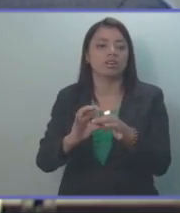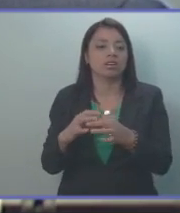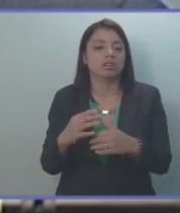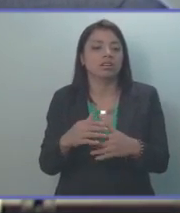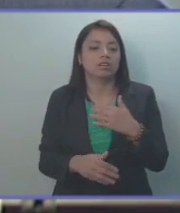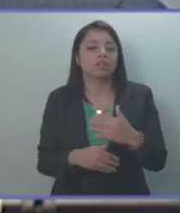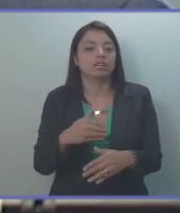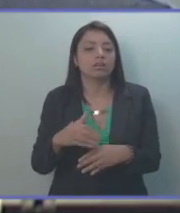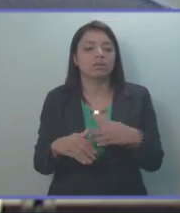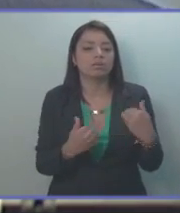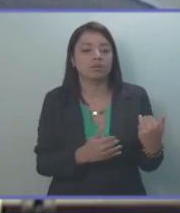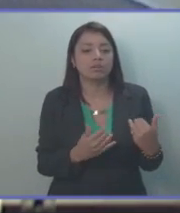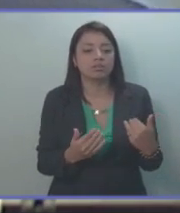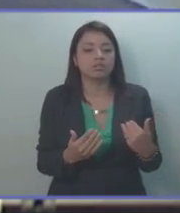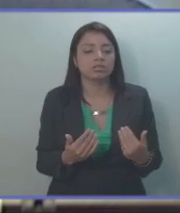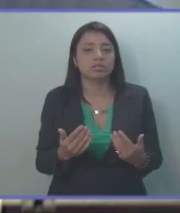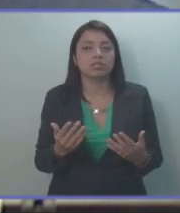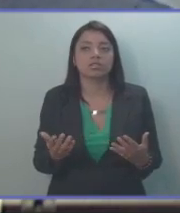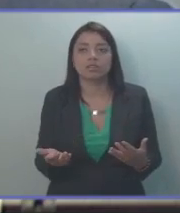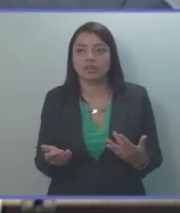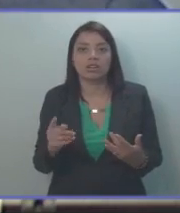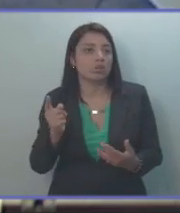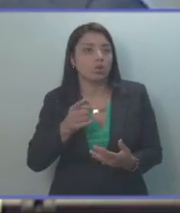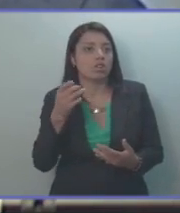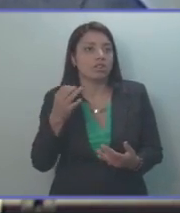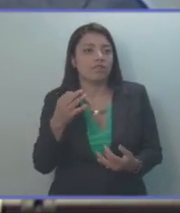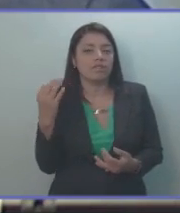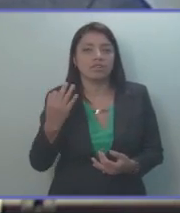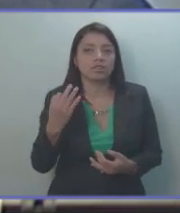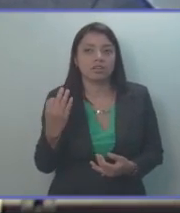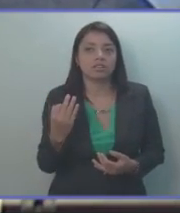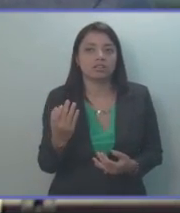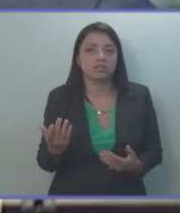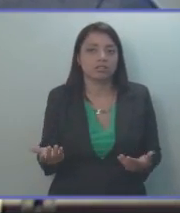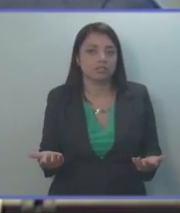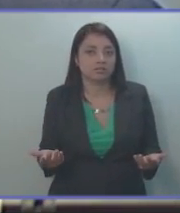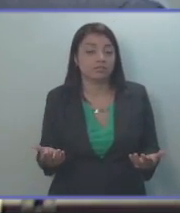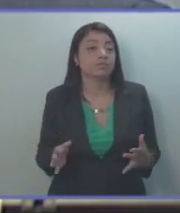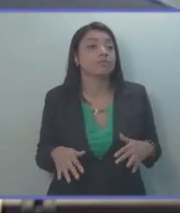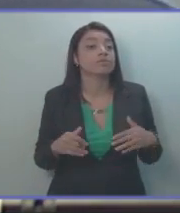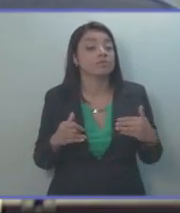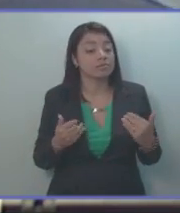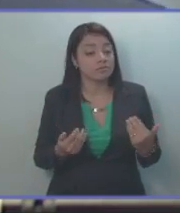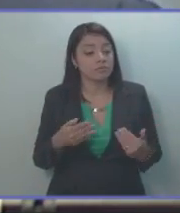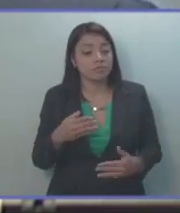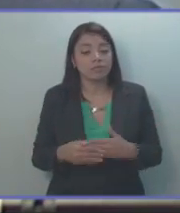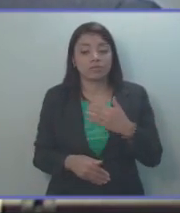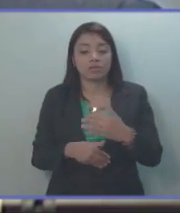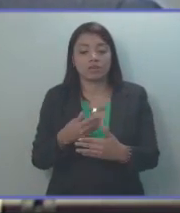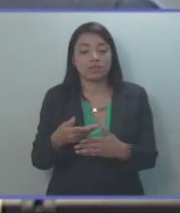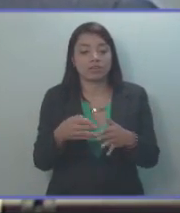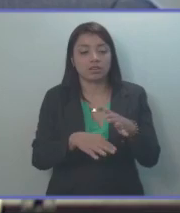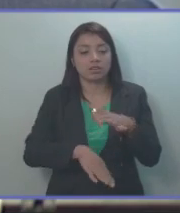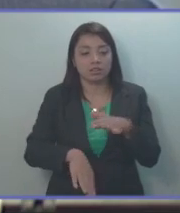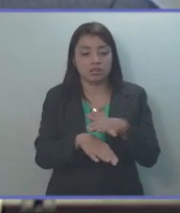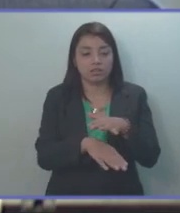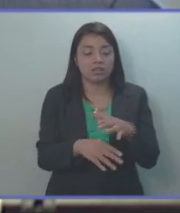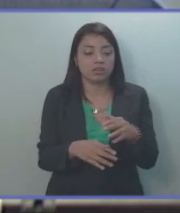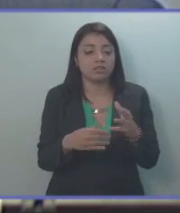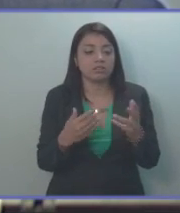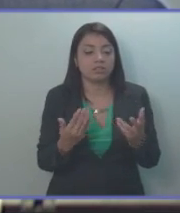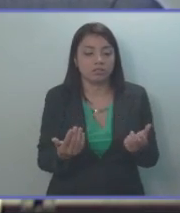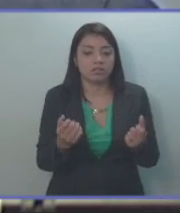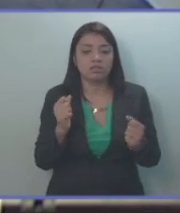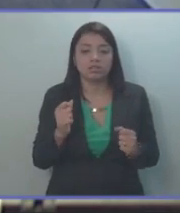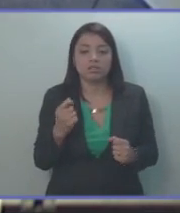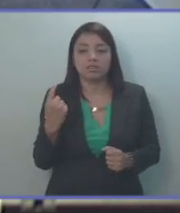causa que, repito, no debiese ser necesaria, porque por principio elemental, por humanidad,